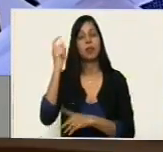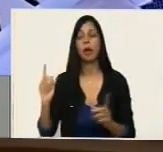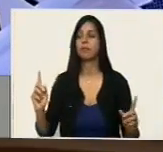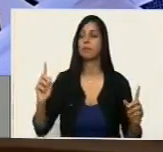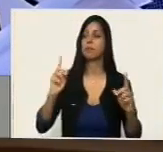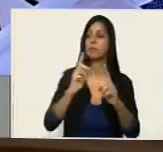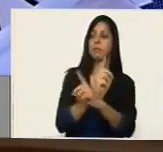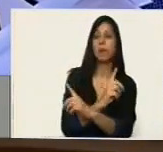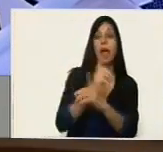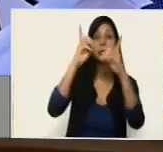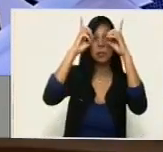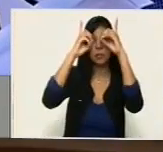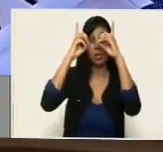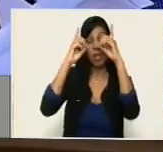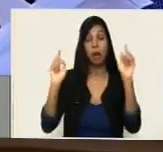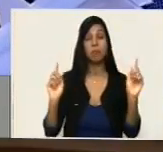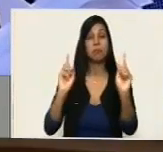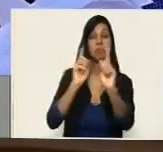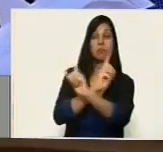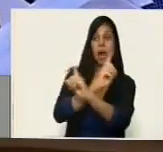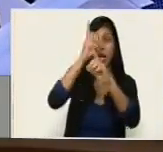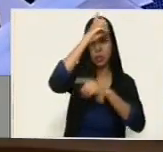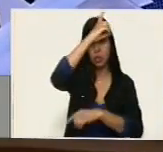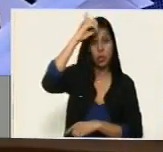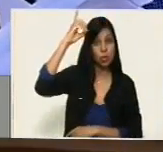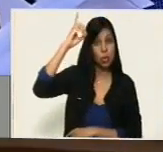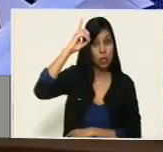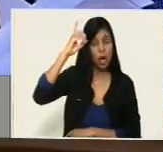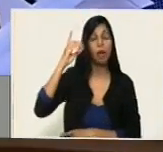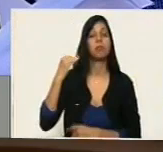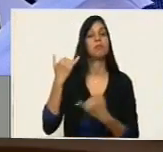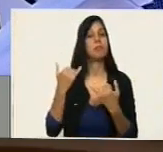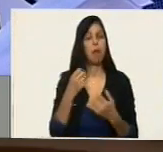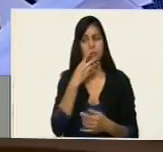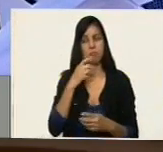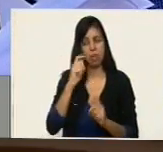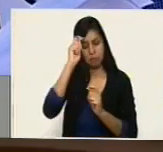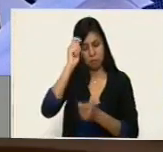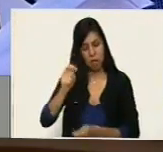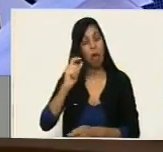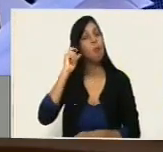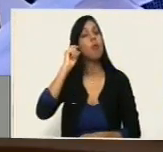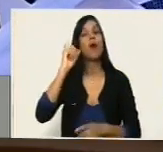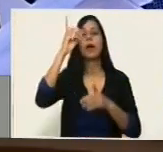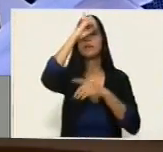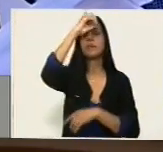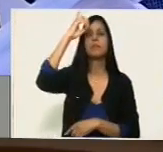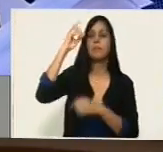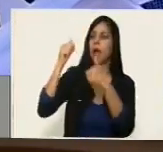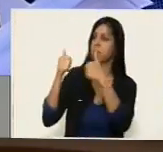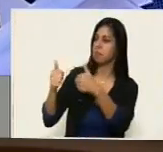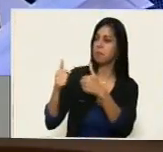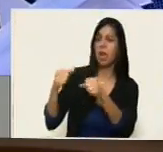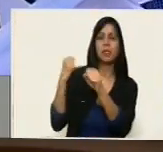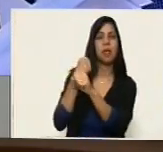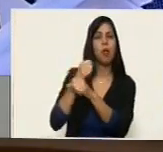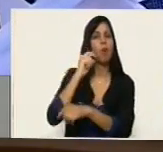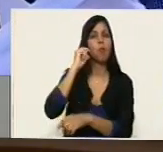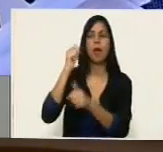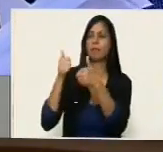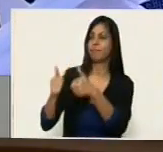en la presidenta de este poder plenipotenciario de una mujer digna como Delcy Rodríguez, con un